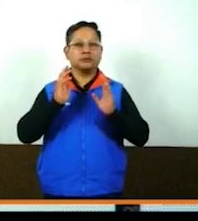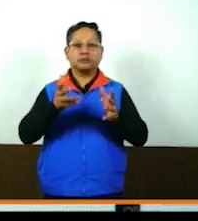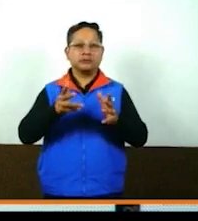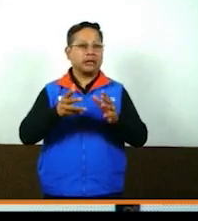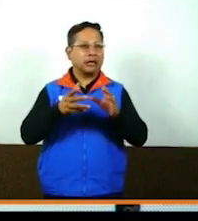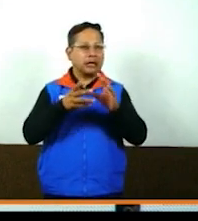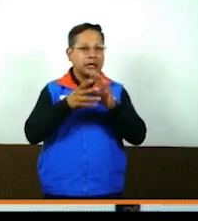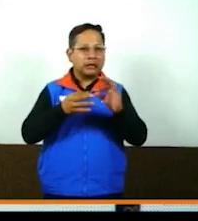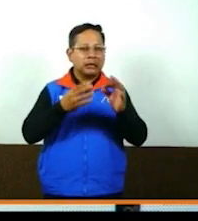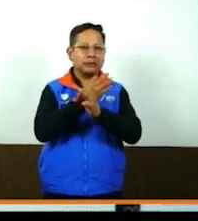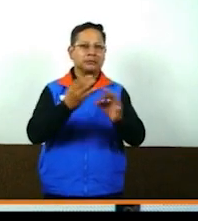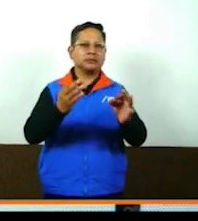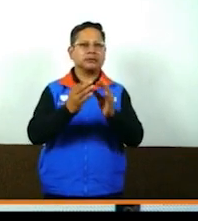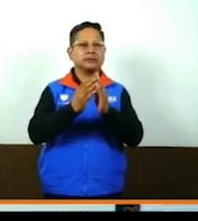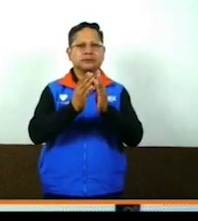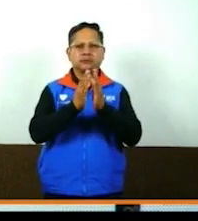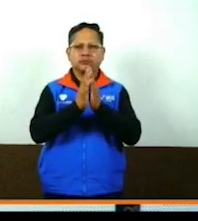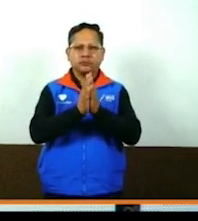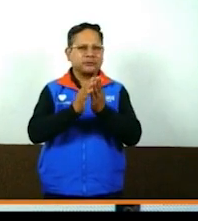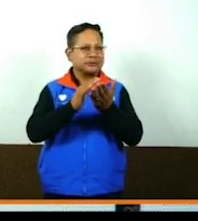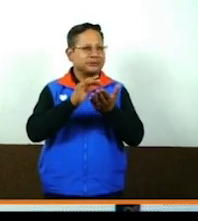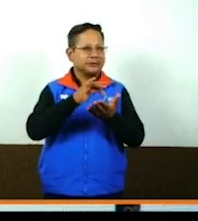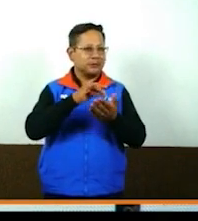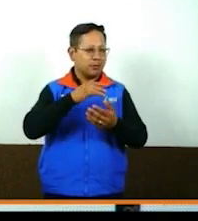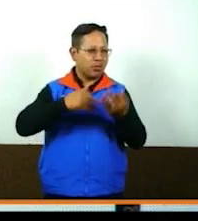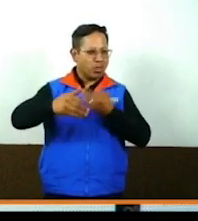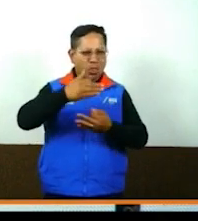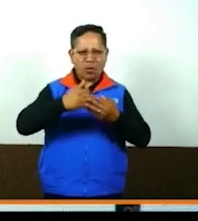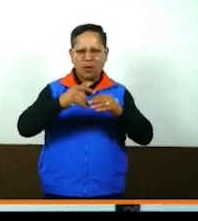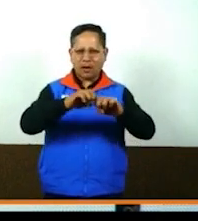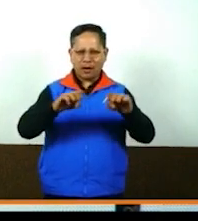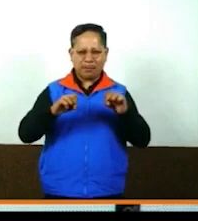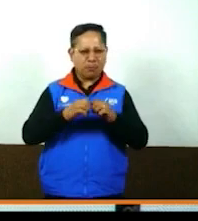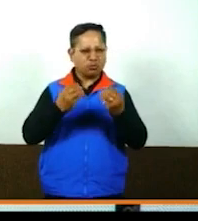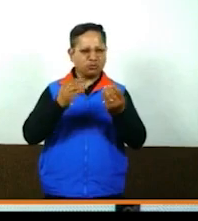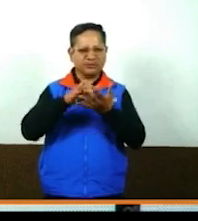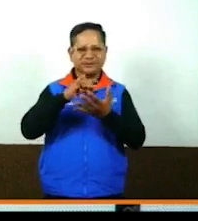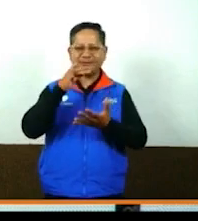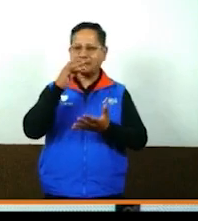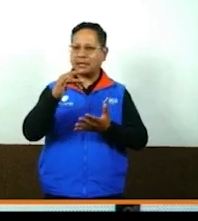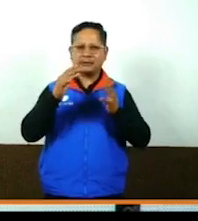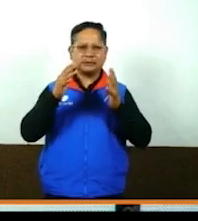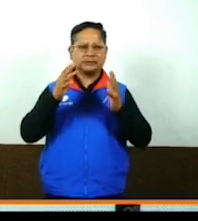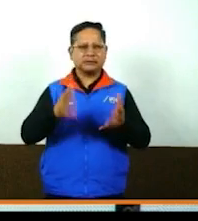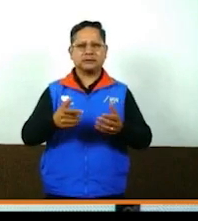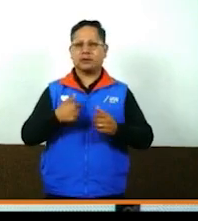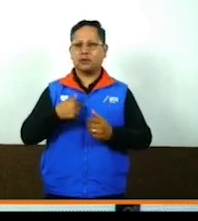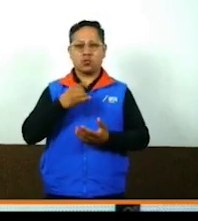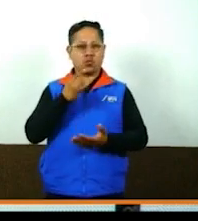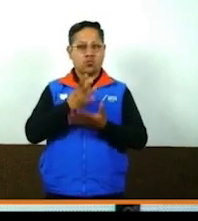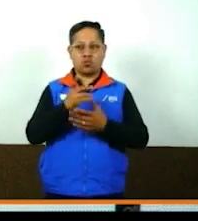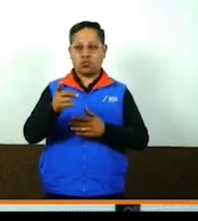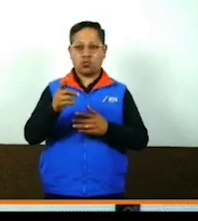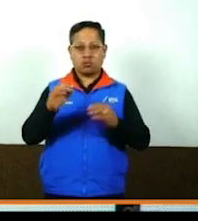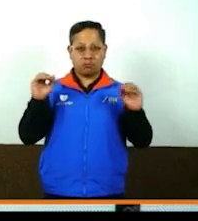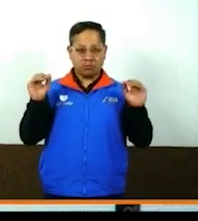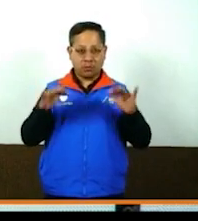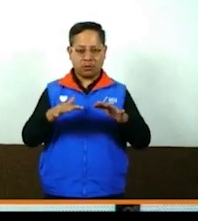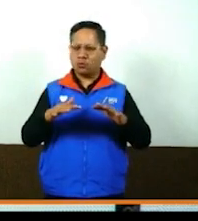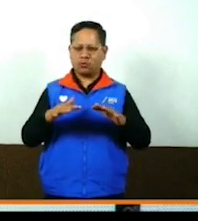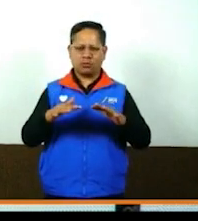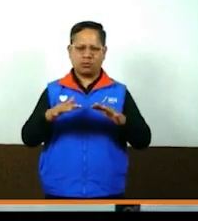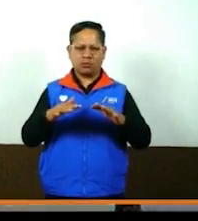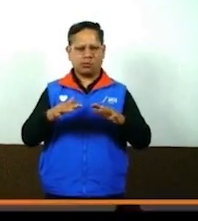agradecerle enormemente al equipo del CEMEFI, a todas las áreas del equipo del CEMEFI, no solo por el evento, en realidad el